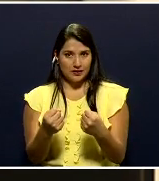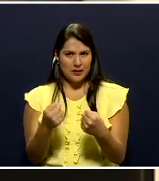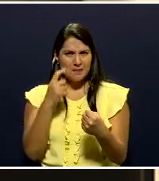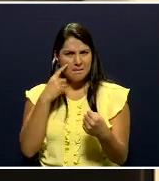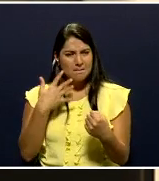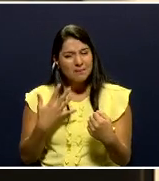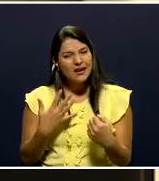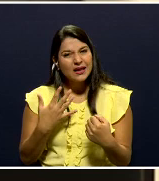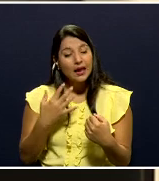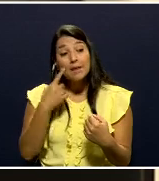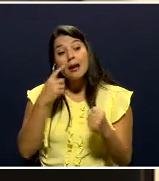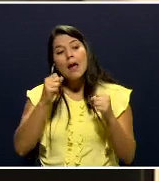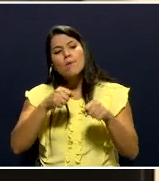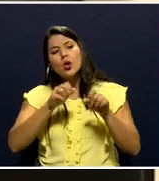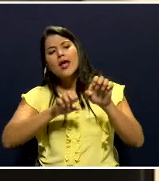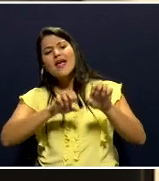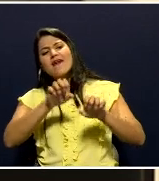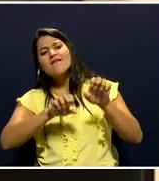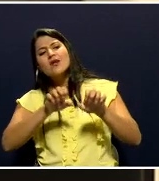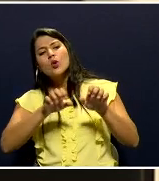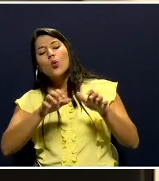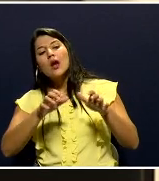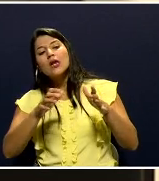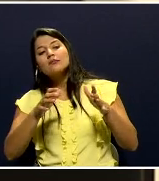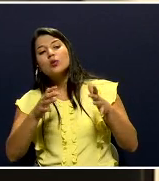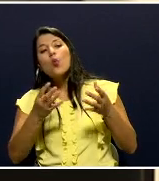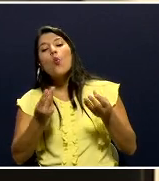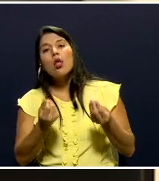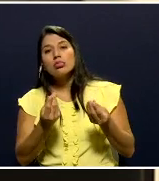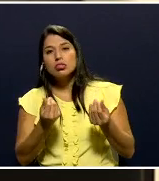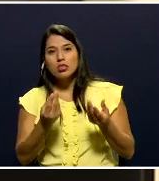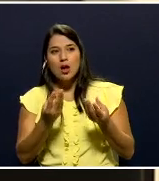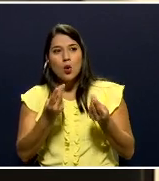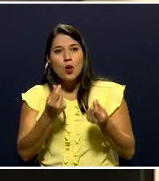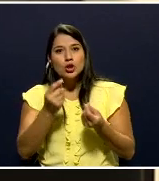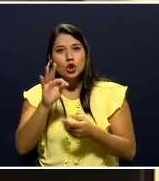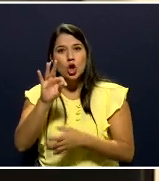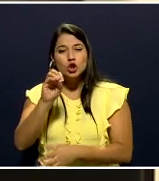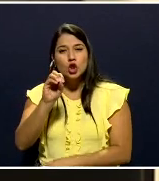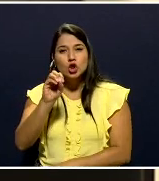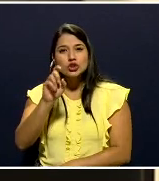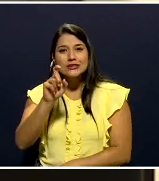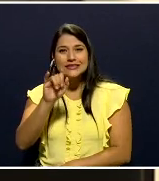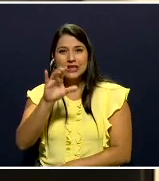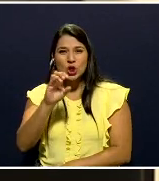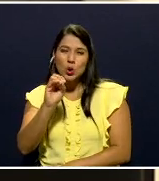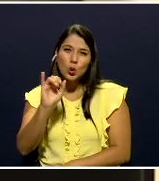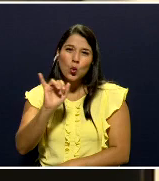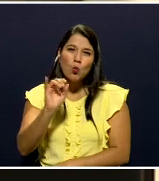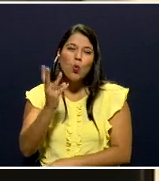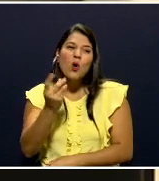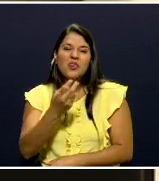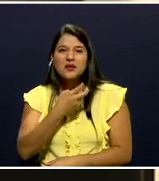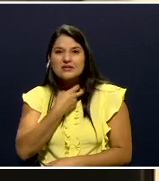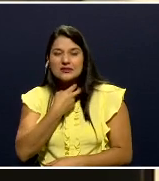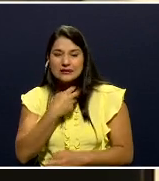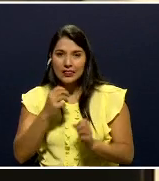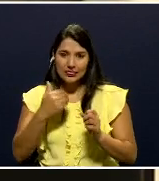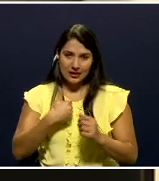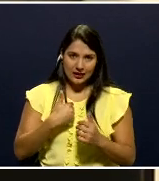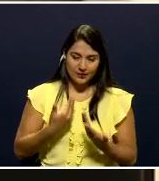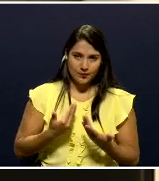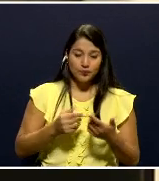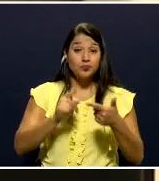fundamentalmente para hacer una evaluación de la toxicidad que eso tiene. En segundo lugar, tiene que haber otro